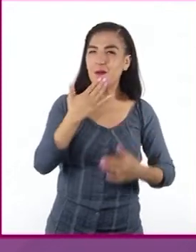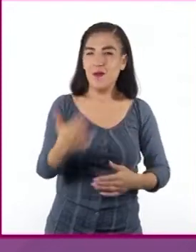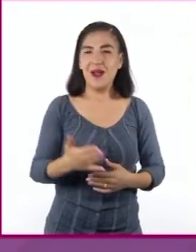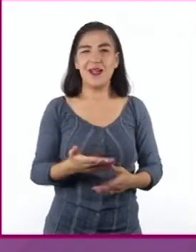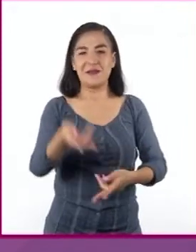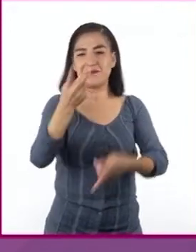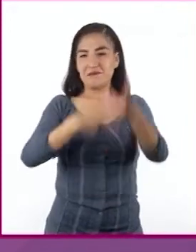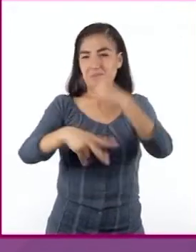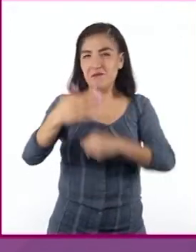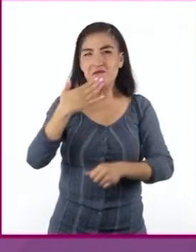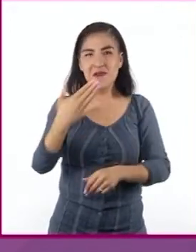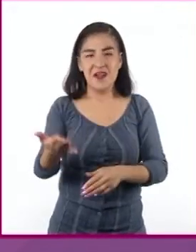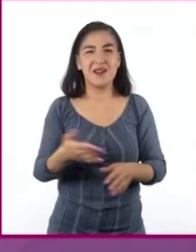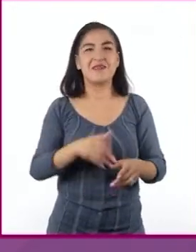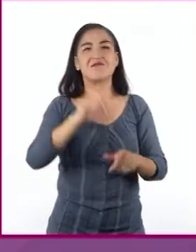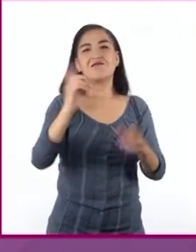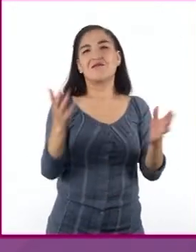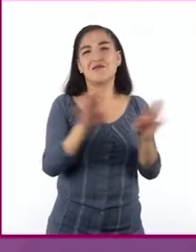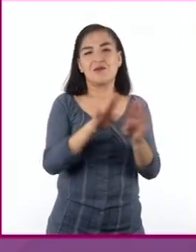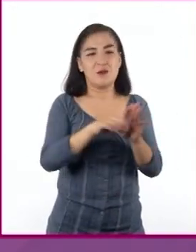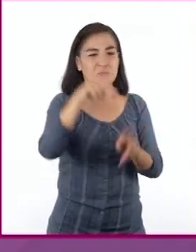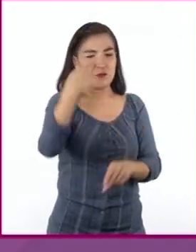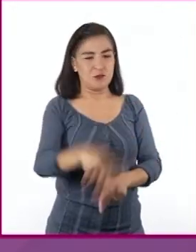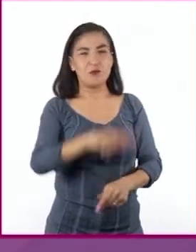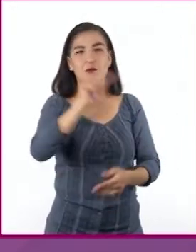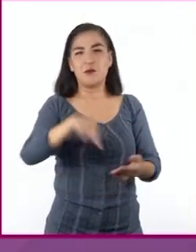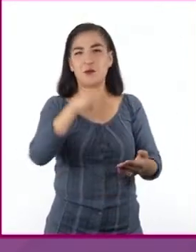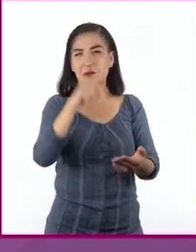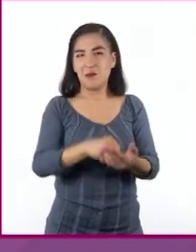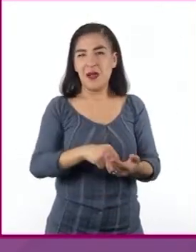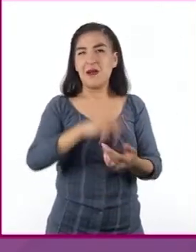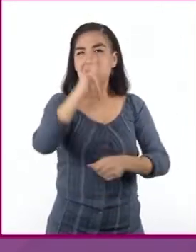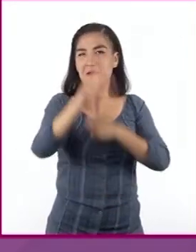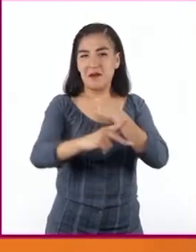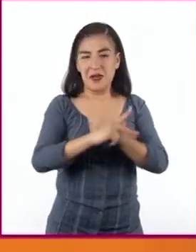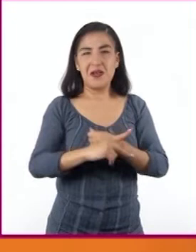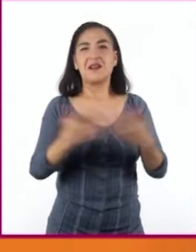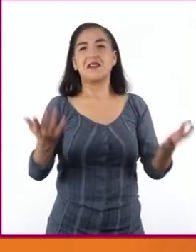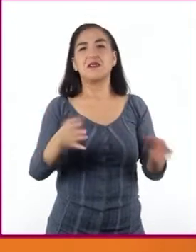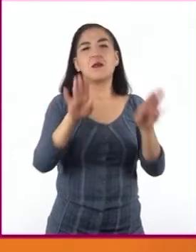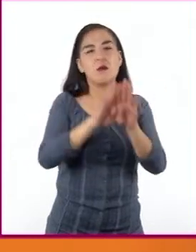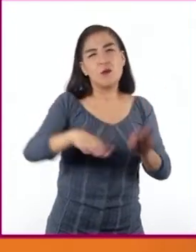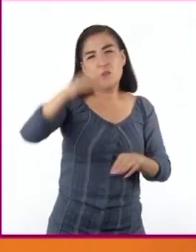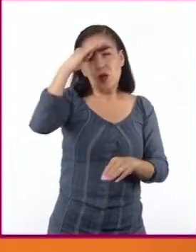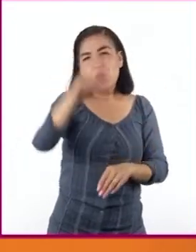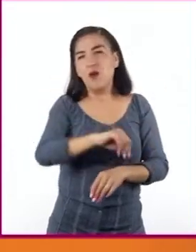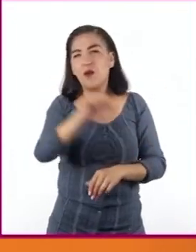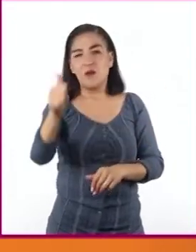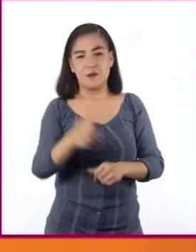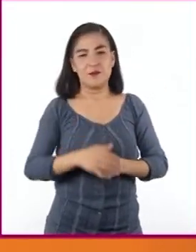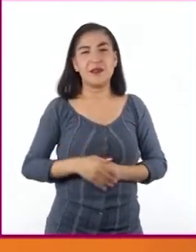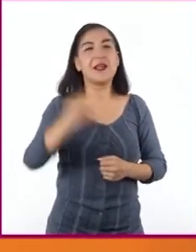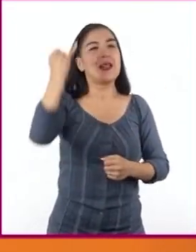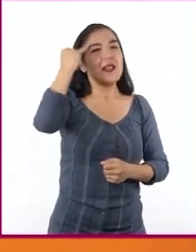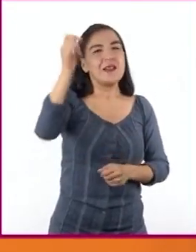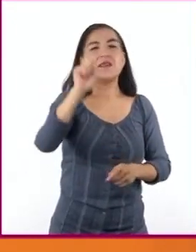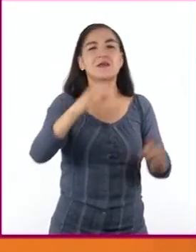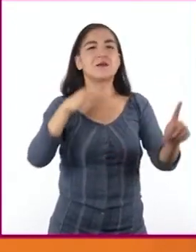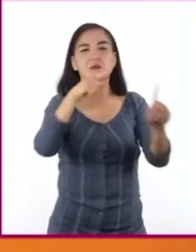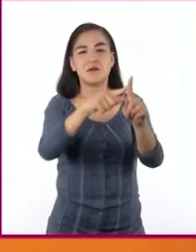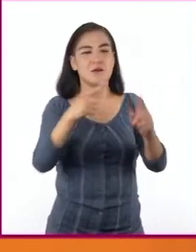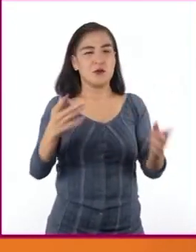bondad, patriotismo, riqueza y otros, para reflejar ideas y aspiraciones